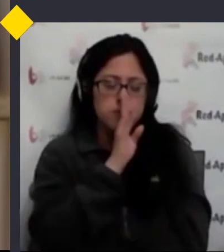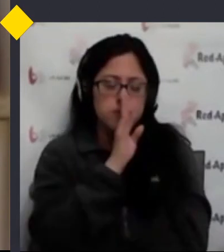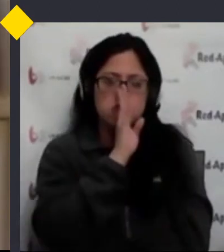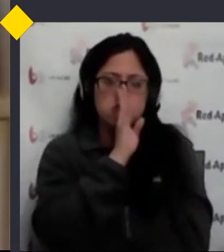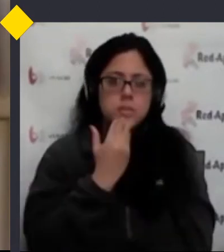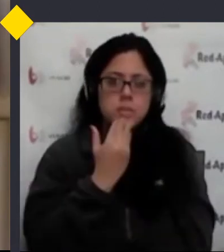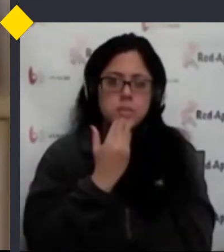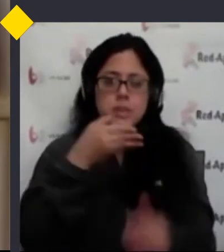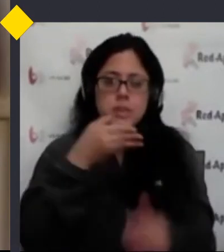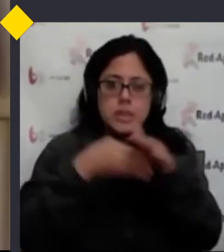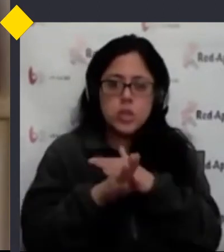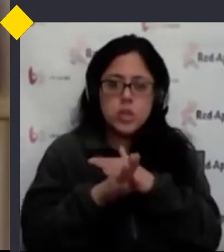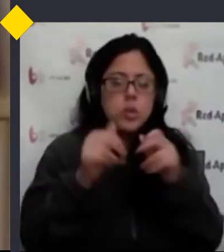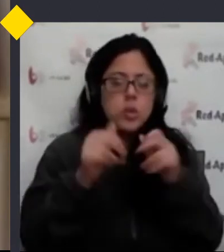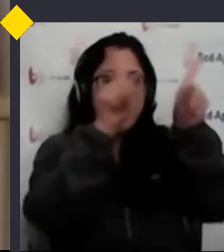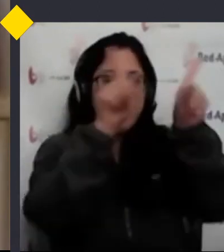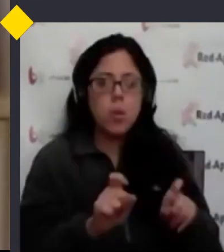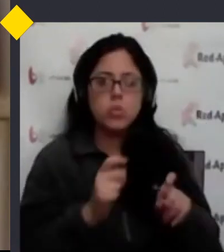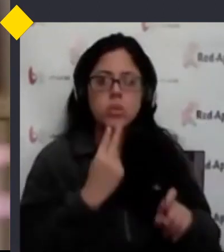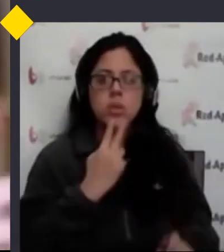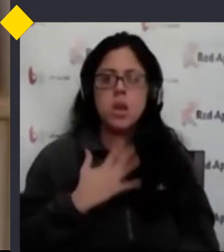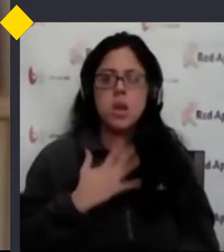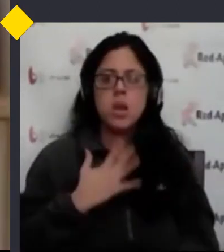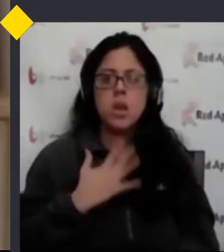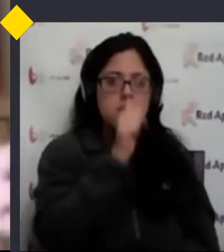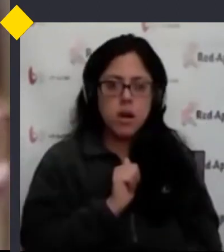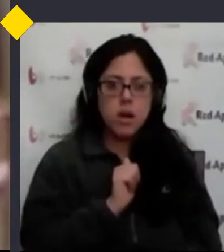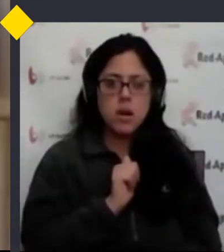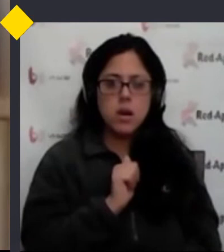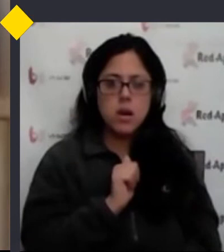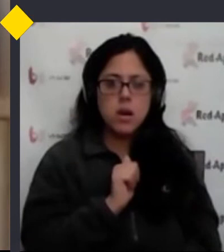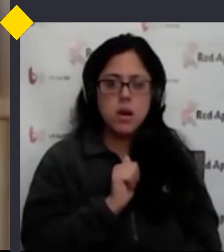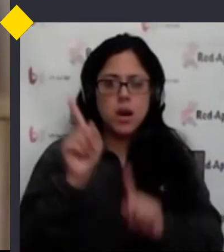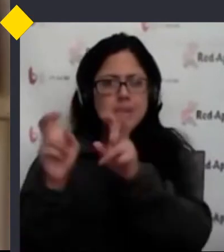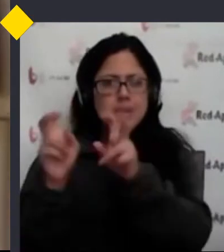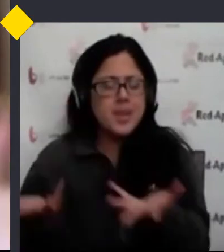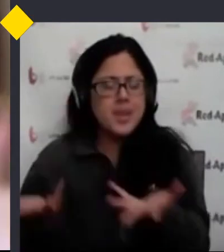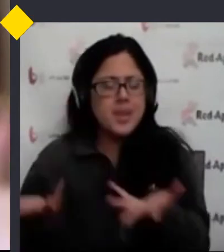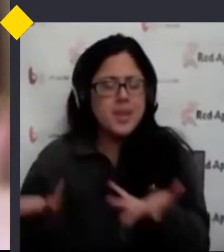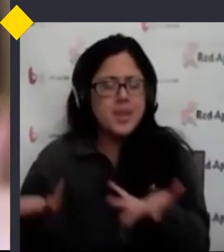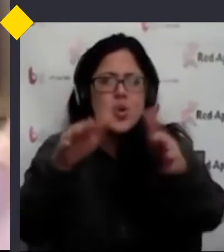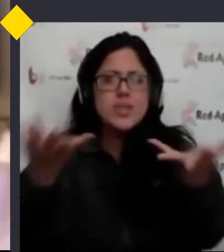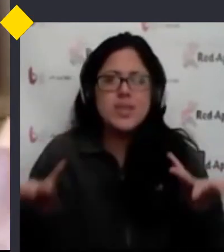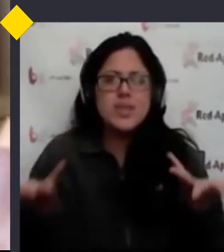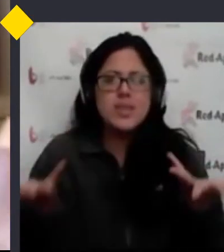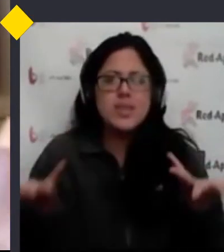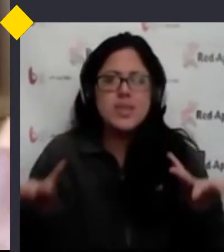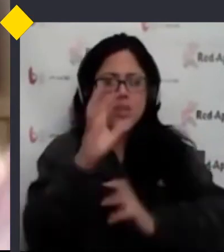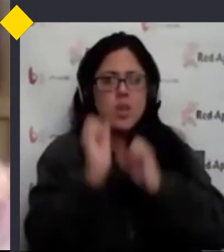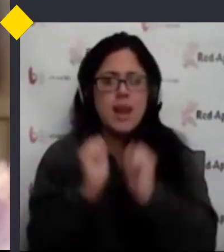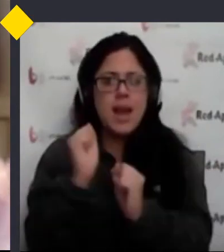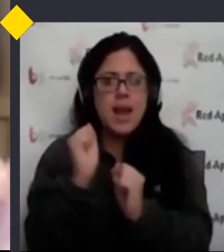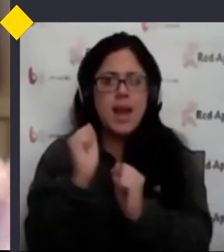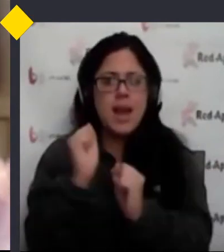hacerle preguntas de su vida íntima con respecto a cierta... O sea, uno dice, ¿qué está pasando en las empresas? Y era una empresa grande